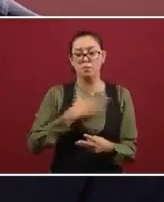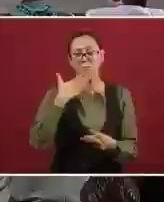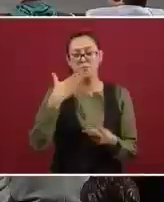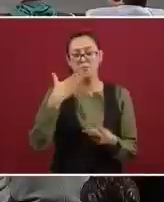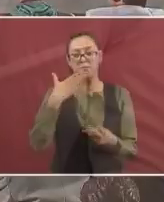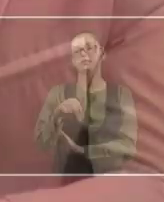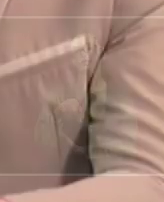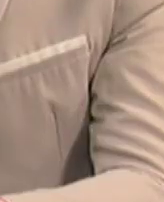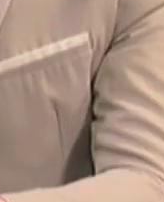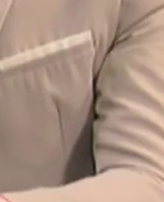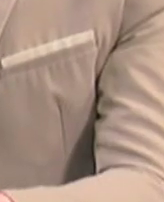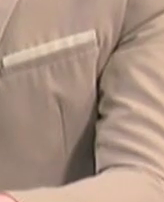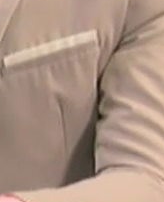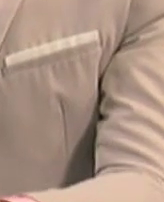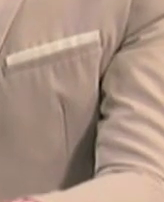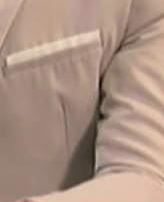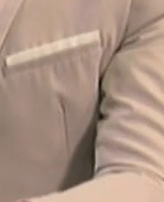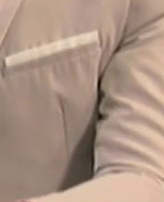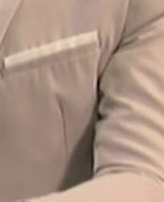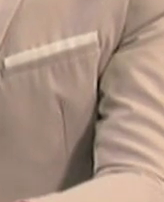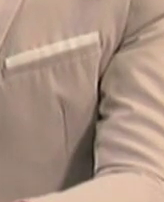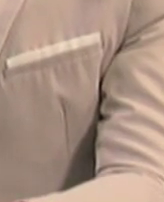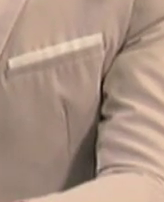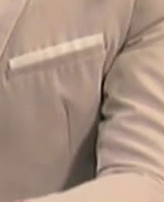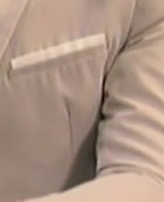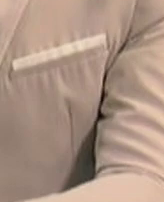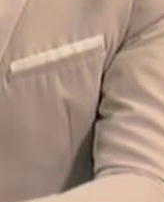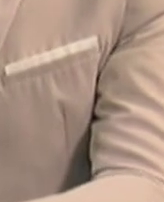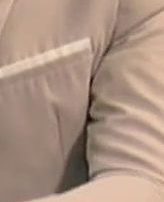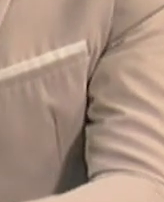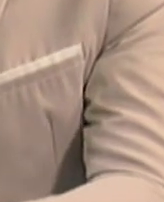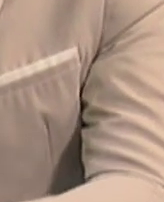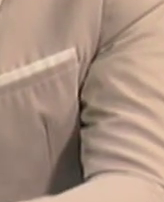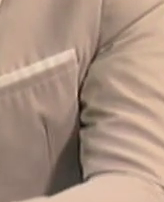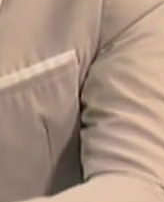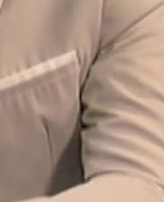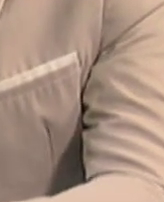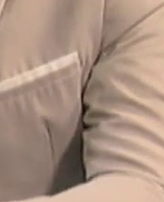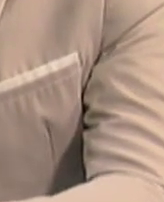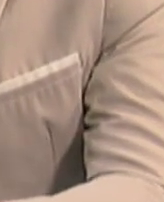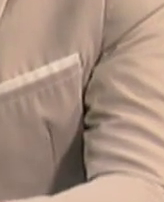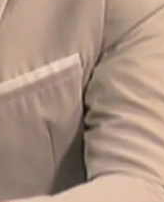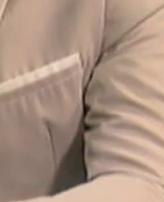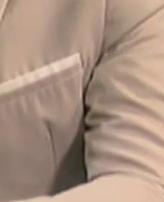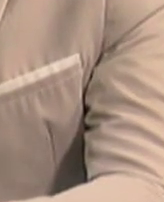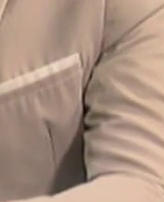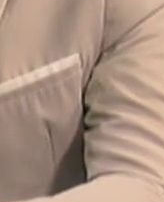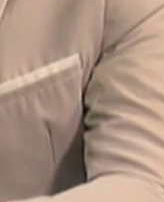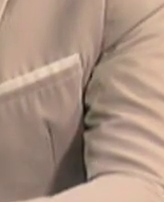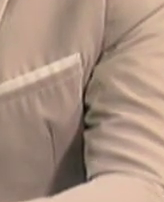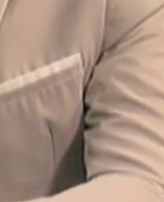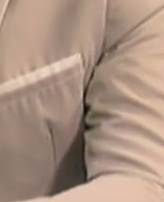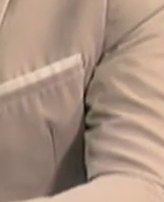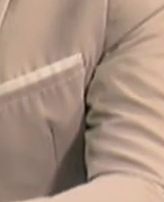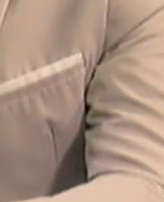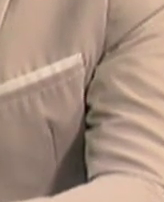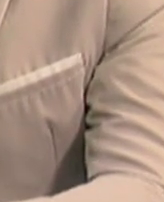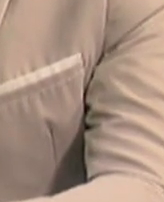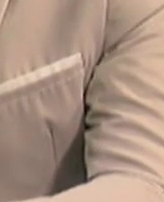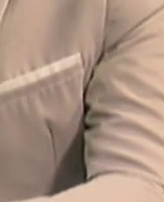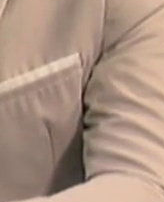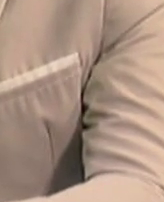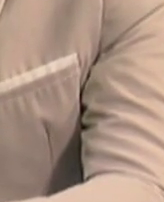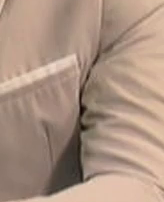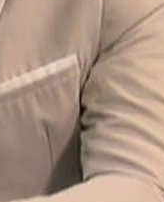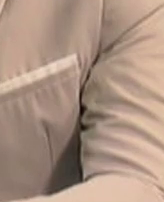comunicación es parte de lo que dijo también esto fue lo que anunció el vocero jesús ramírez cuevas sobre